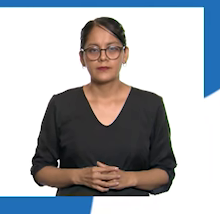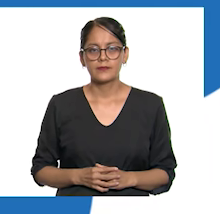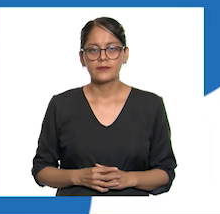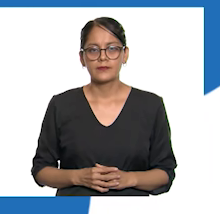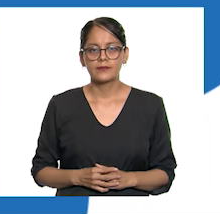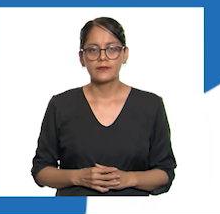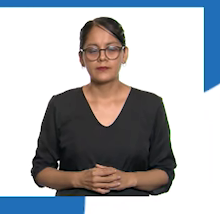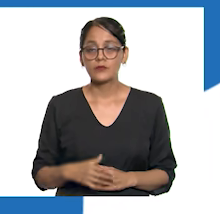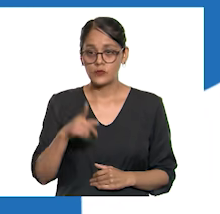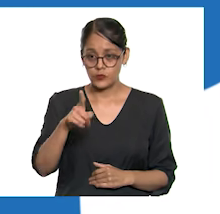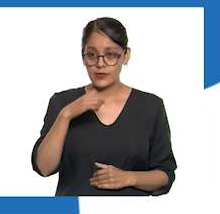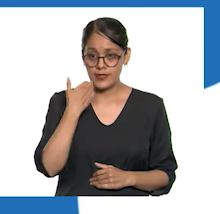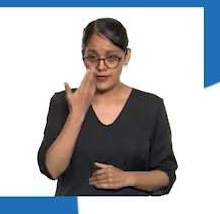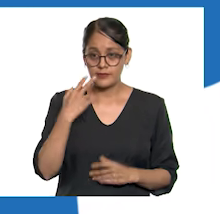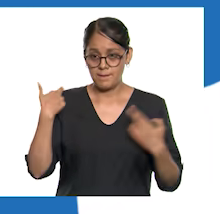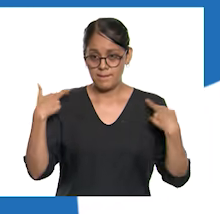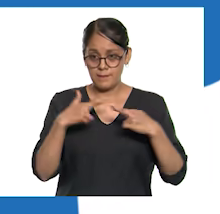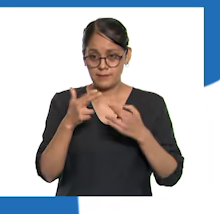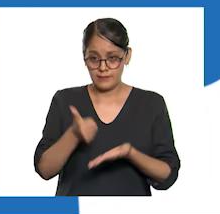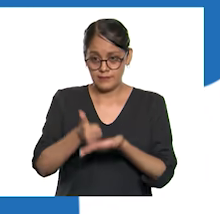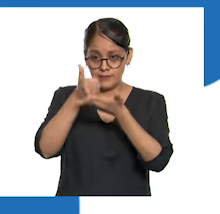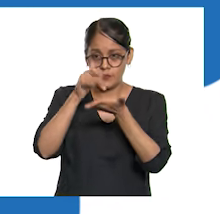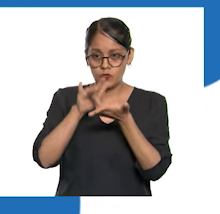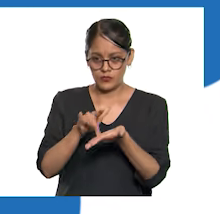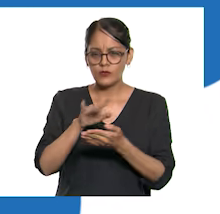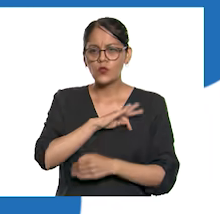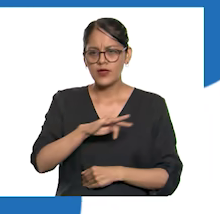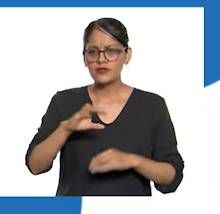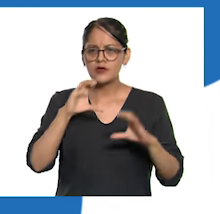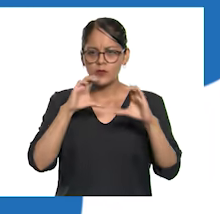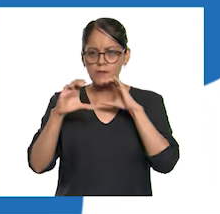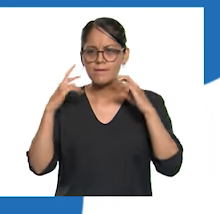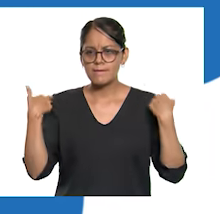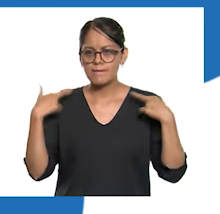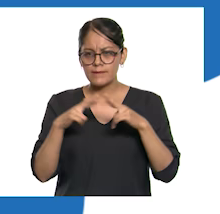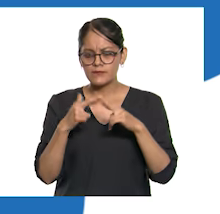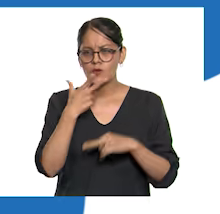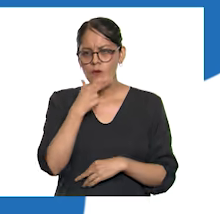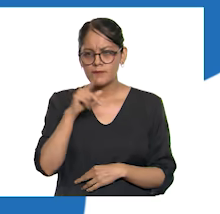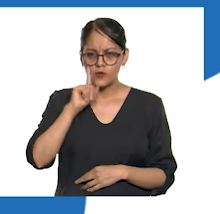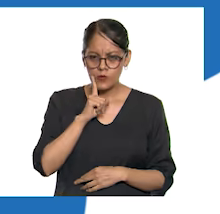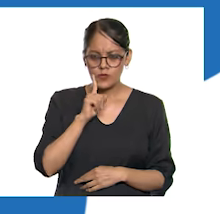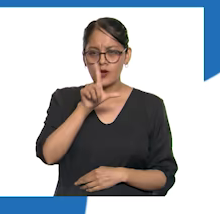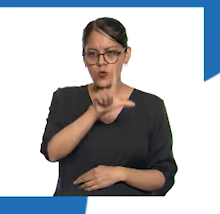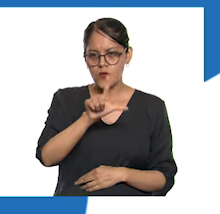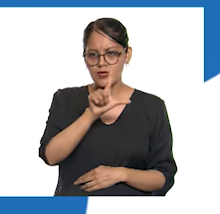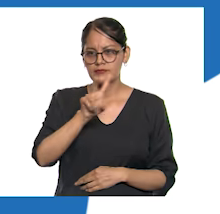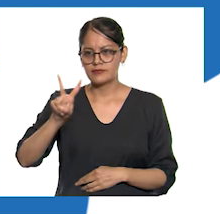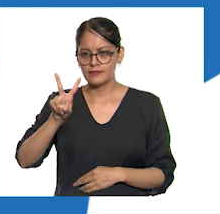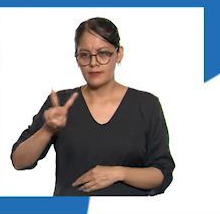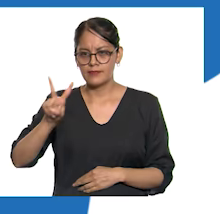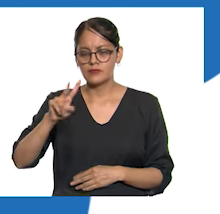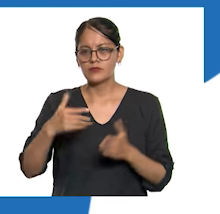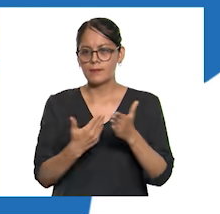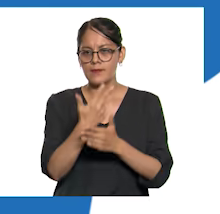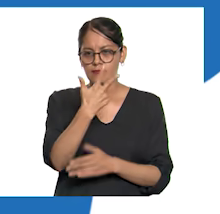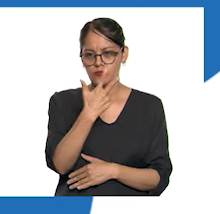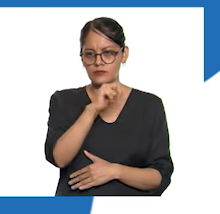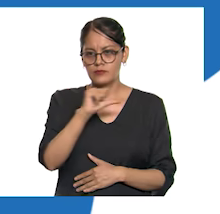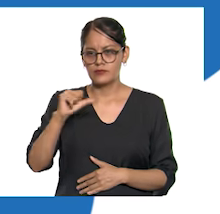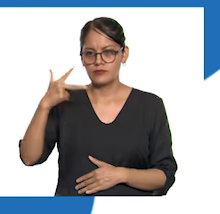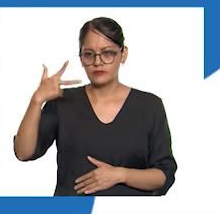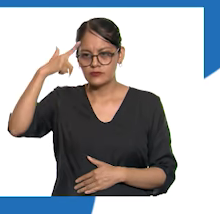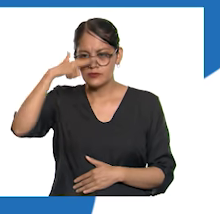Para solicitar apoyo pedagógico, comunícate con maestras y maestros de lunes a viernes de 8 a 20 horas al